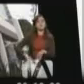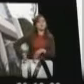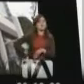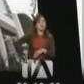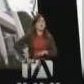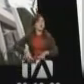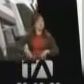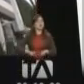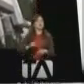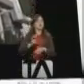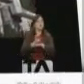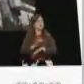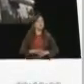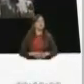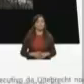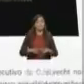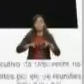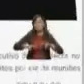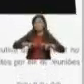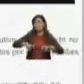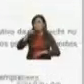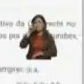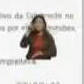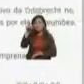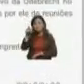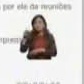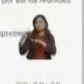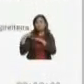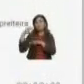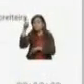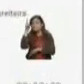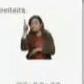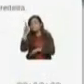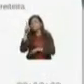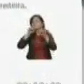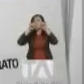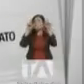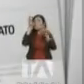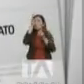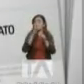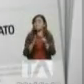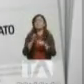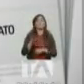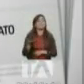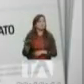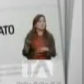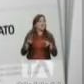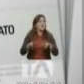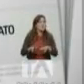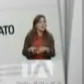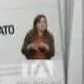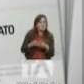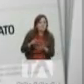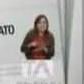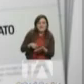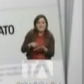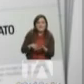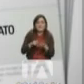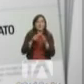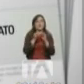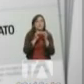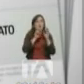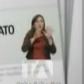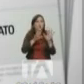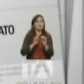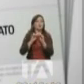En la investigación fiscal se establece que el apoderado de la empresa líder del consorcio Odebrecht-Alstom también suscribe las adendas 8 y 9